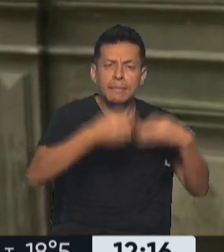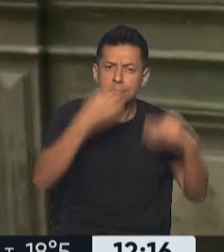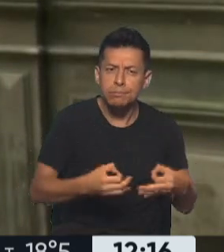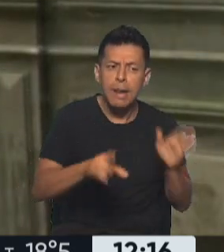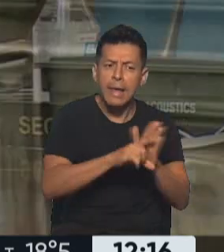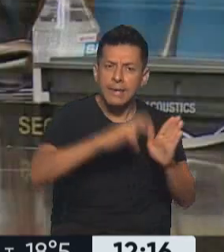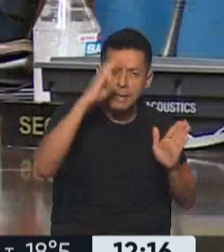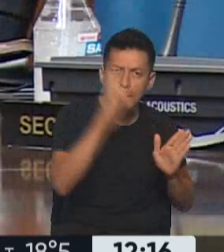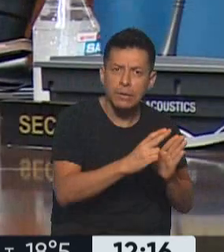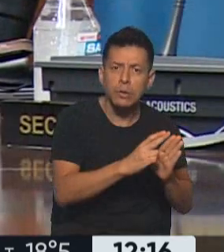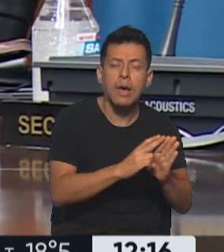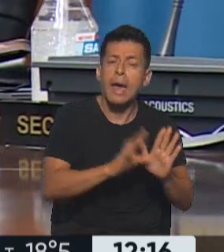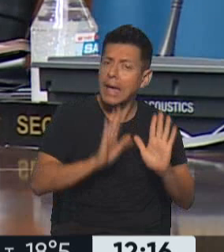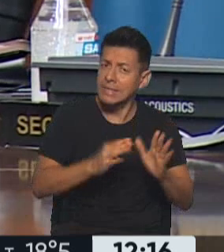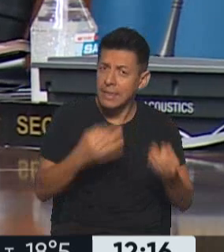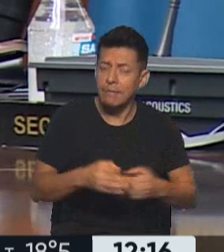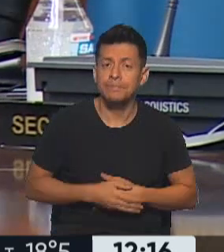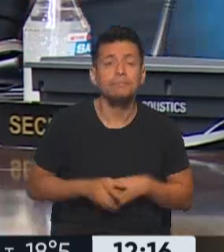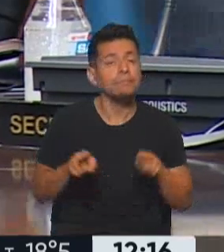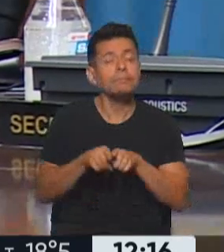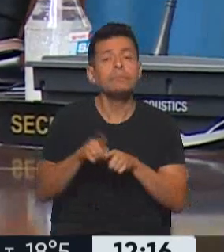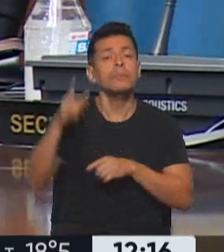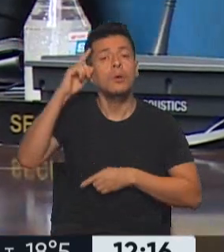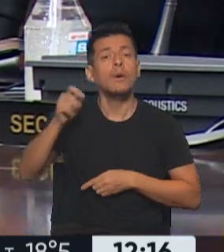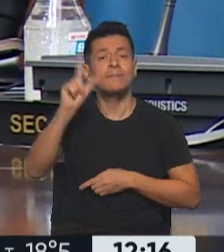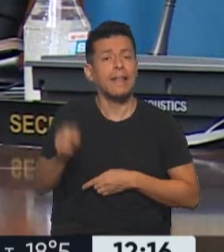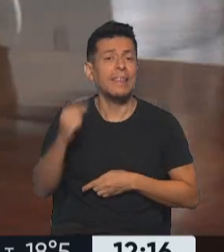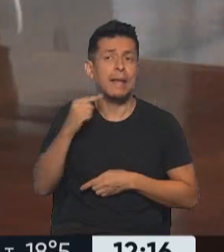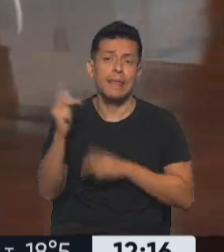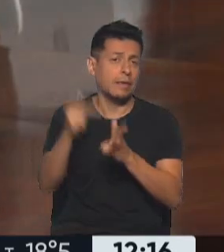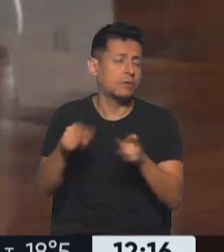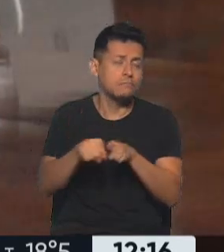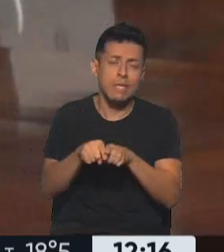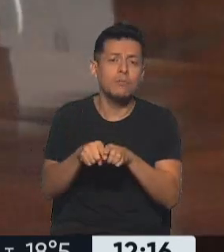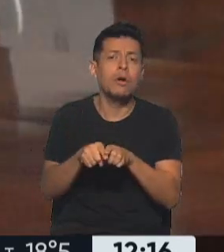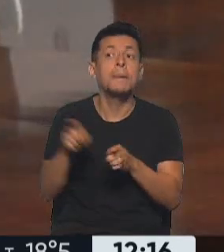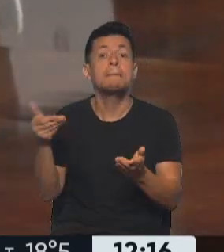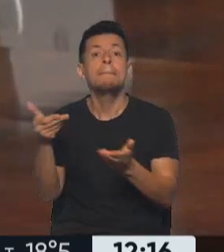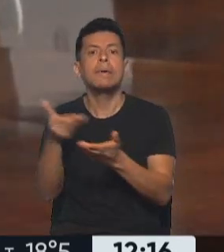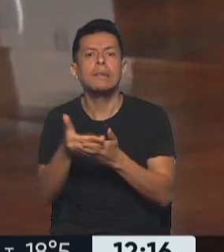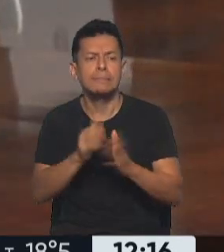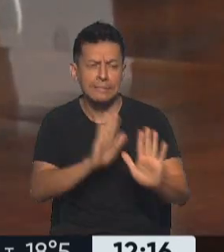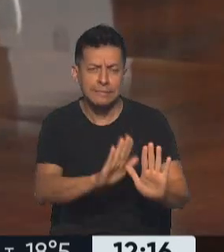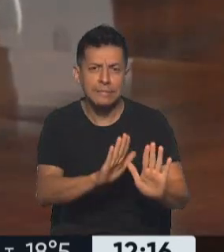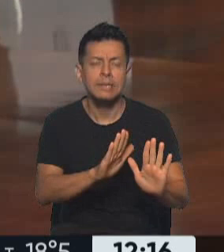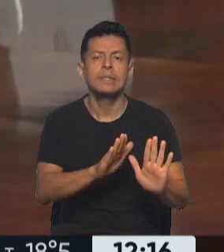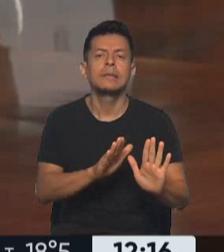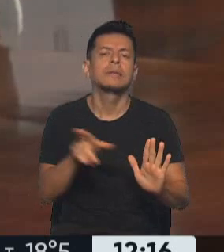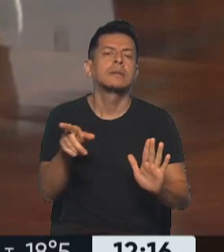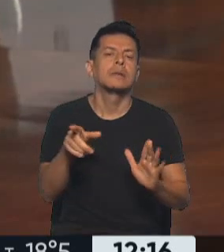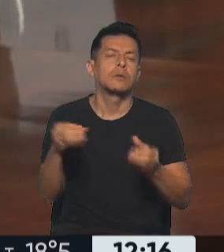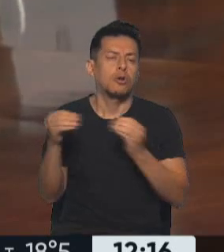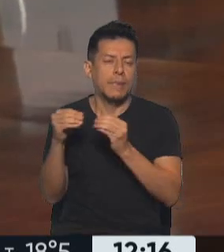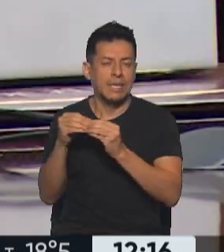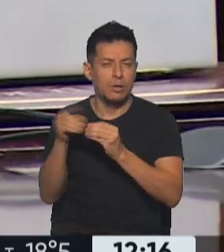legislativo. En esa misma línea se manifestó el juez federal de Paraná, que hizo lugar a un pedido de una precautelar solicitada por nuestro